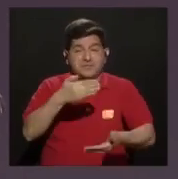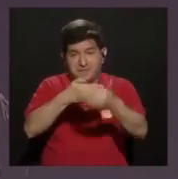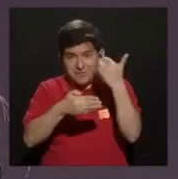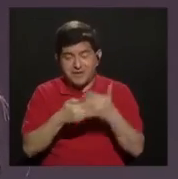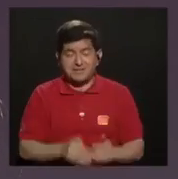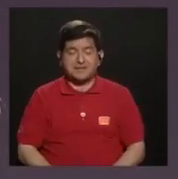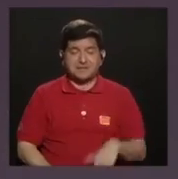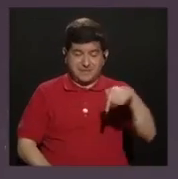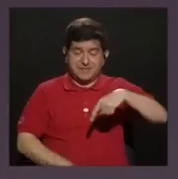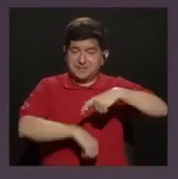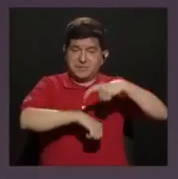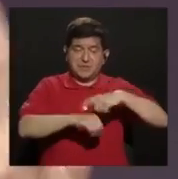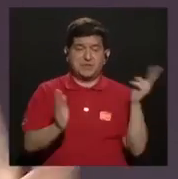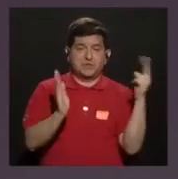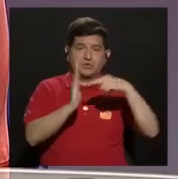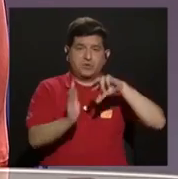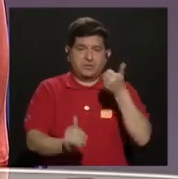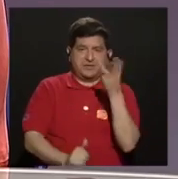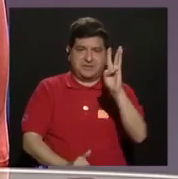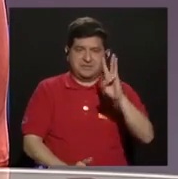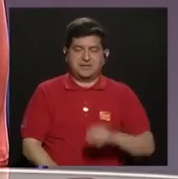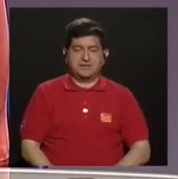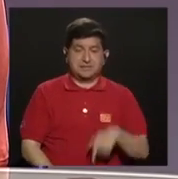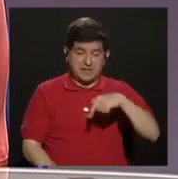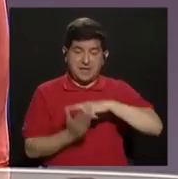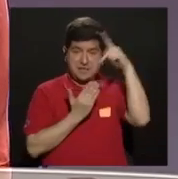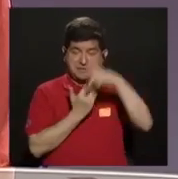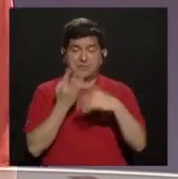en el 2016. Y bueno, yo creo que ese espacio es para